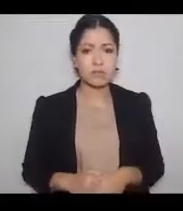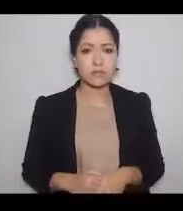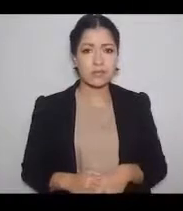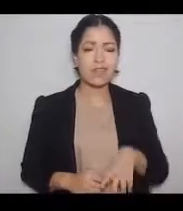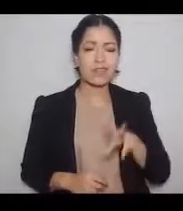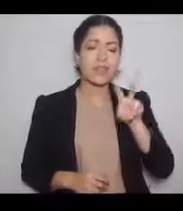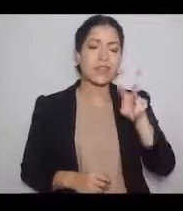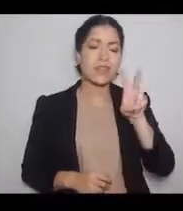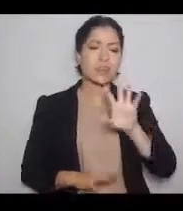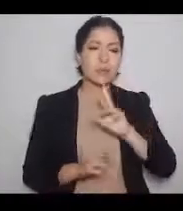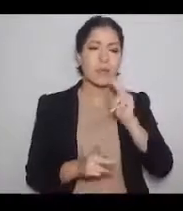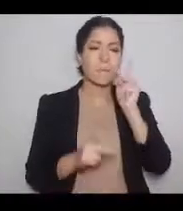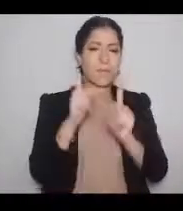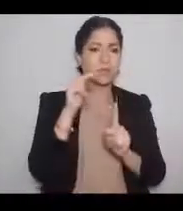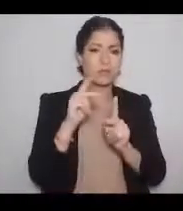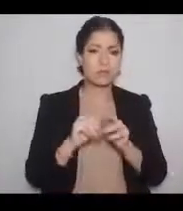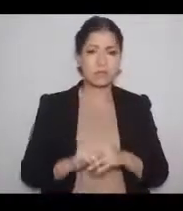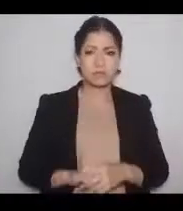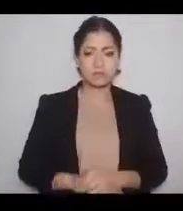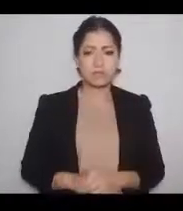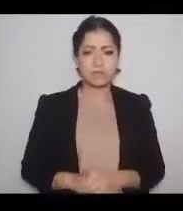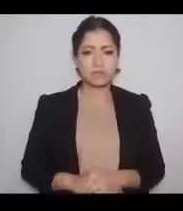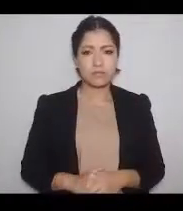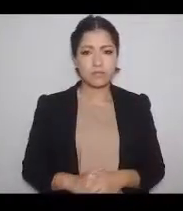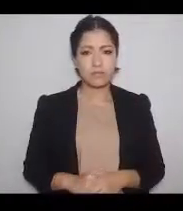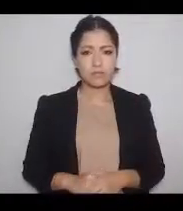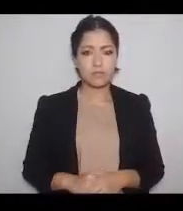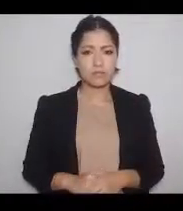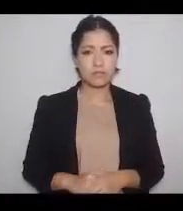Tienes razón, hagamos una pausa.